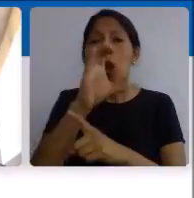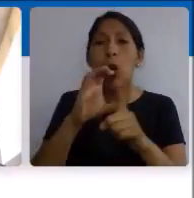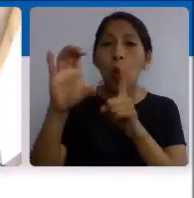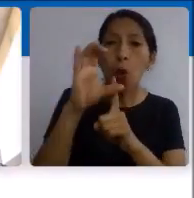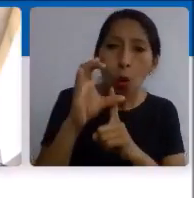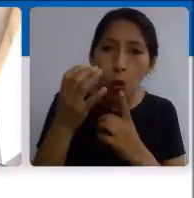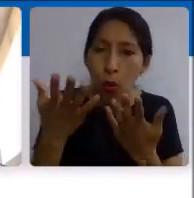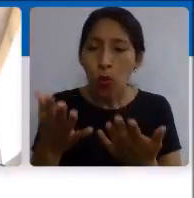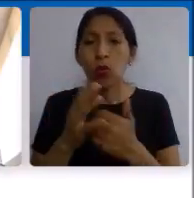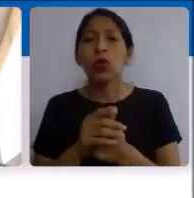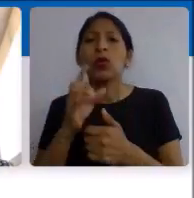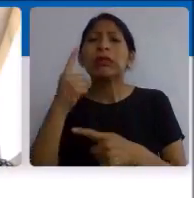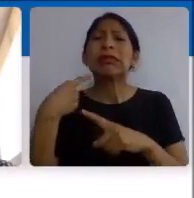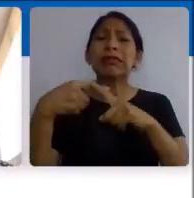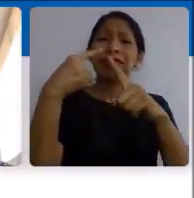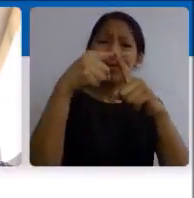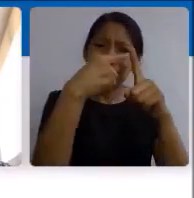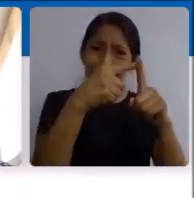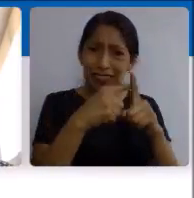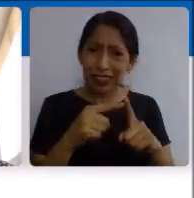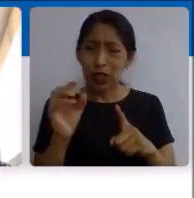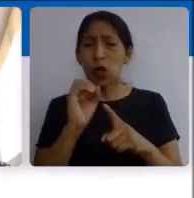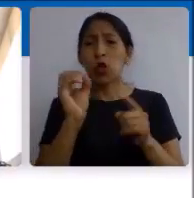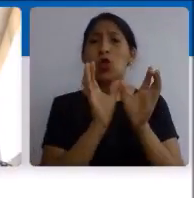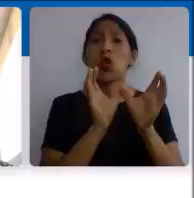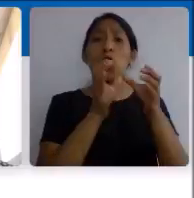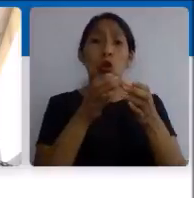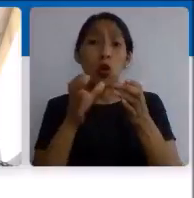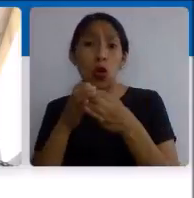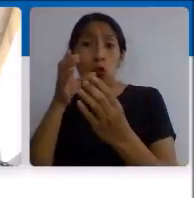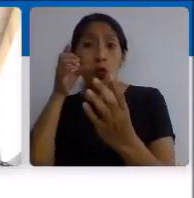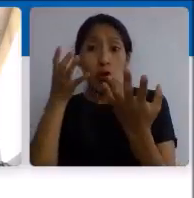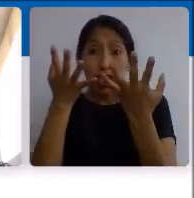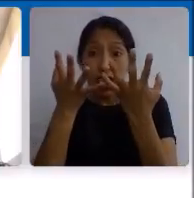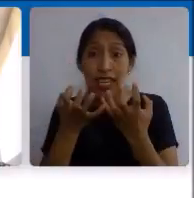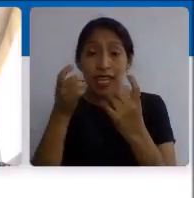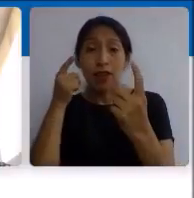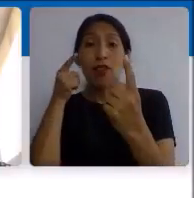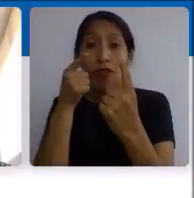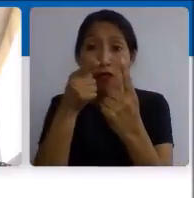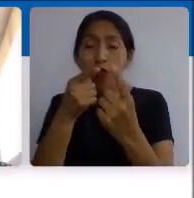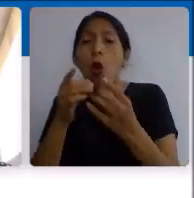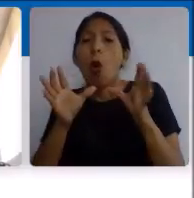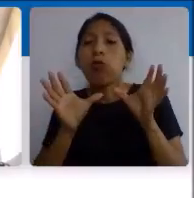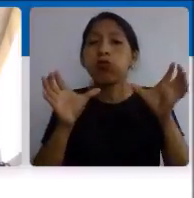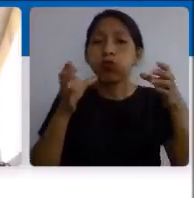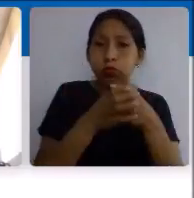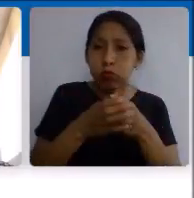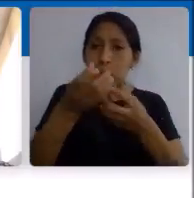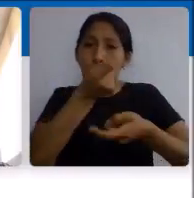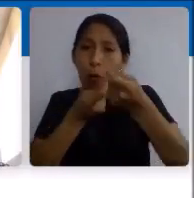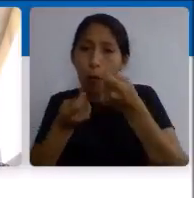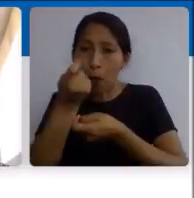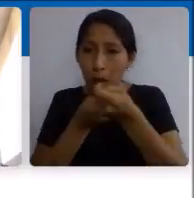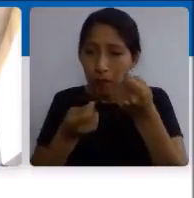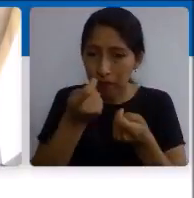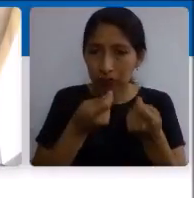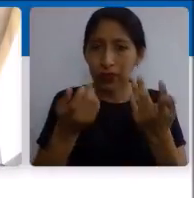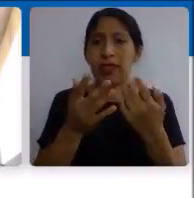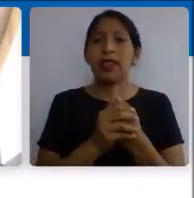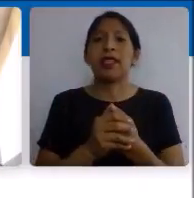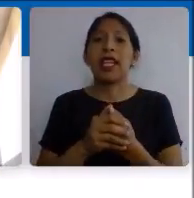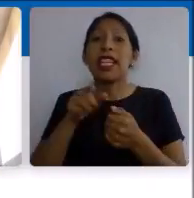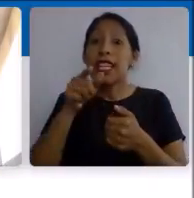simplemente son gremios afines que se juntan para poder hacer negociaciones, ¿no? Y esto ayuda